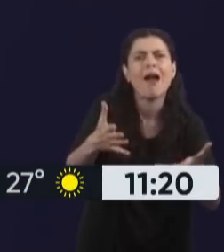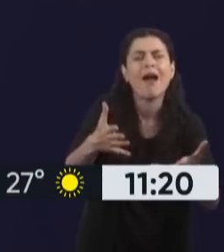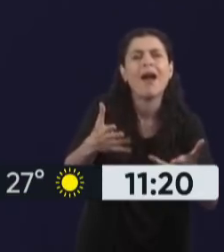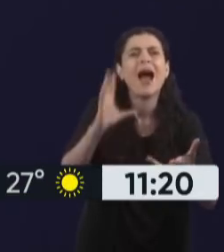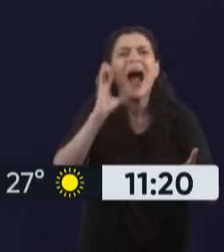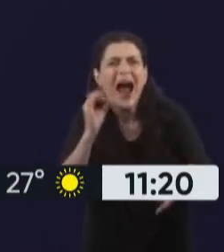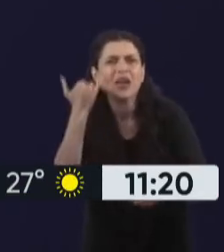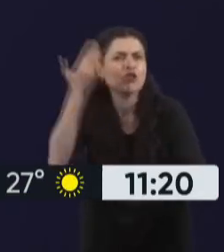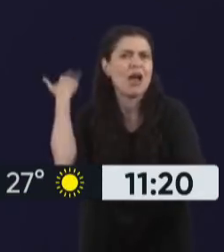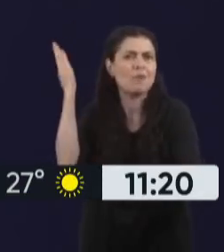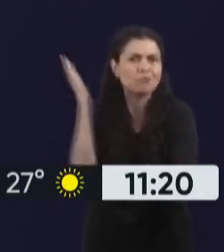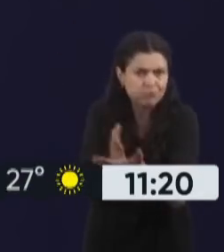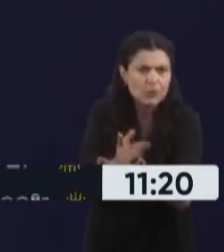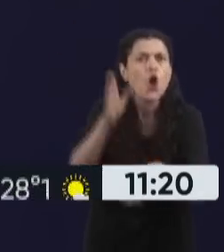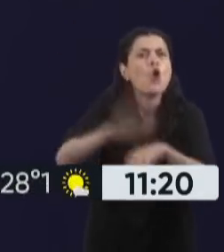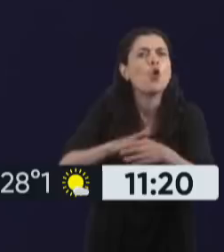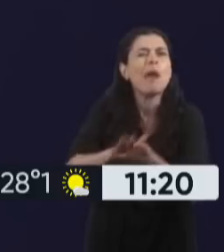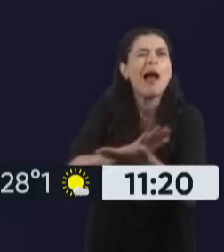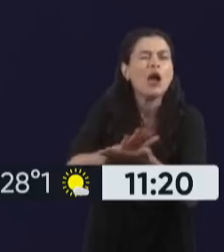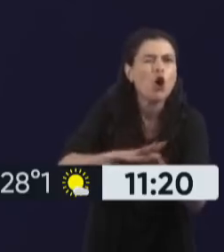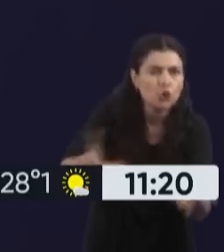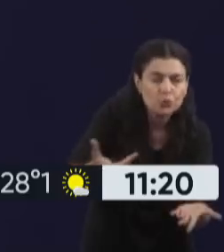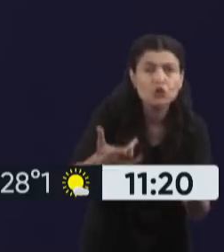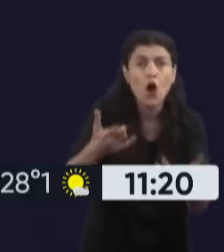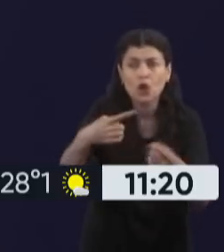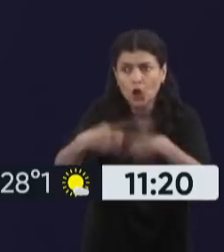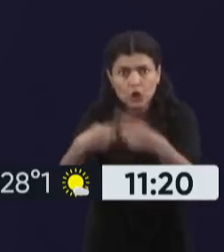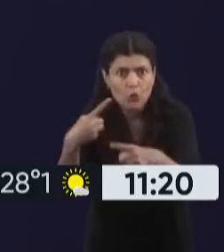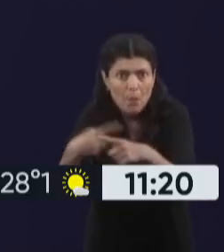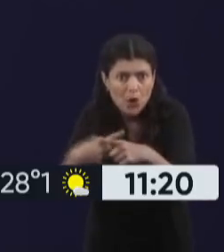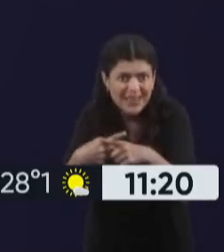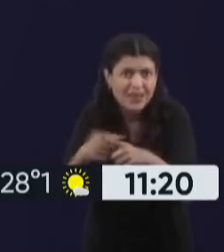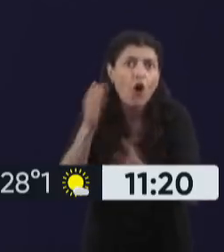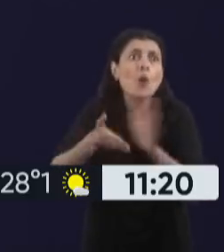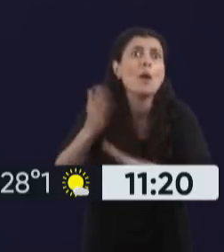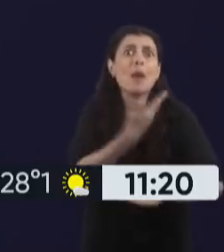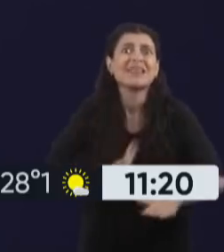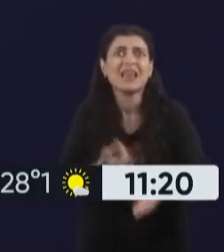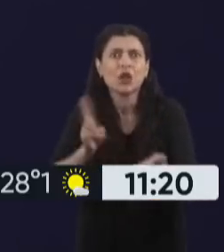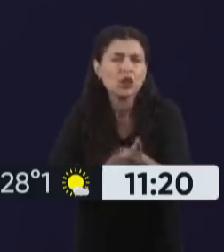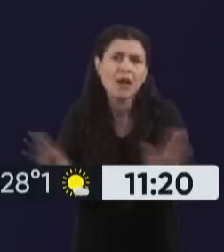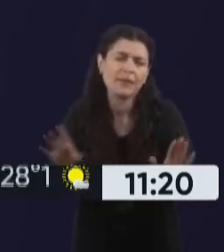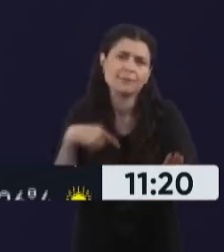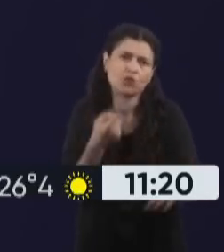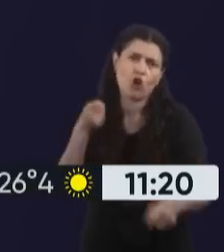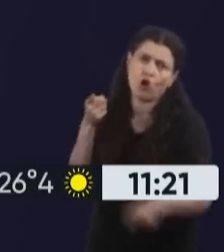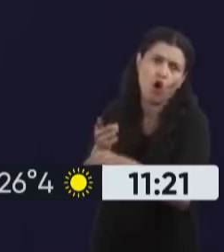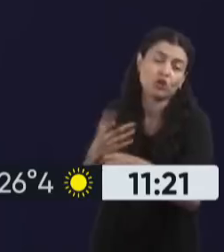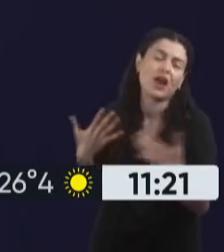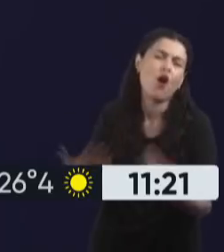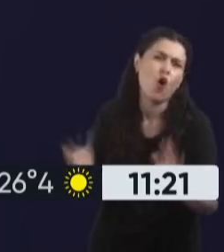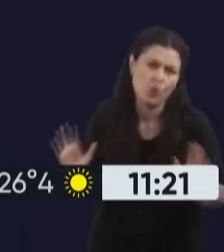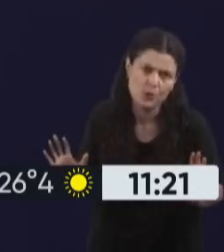tenga alguna condena por corrupción maneje de alguna u otra manera los destinos de la patria. La verdad es que nos parece... Bueno, de